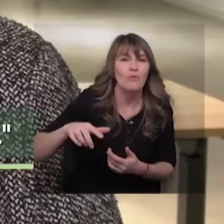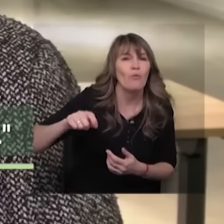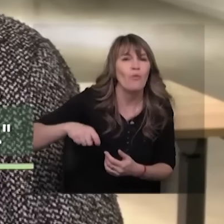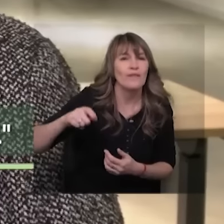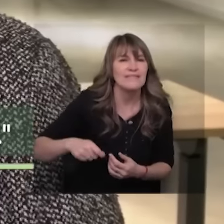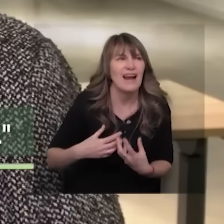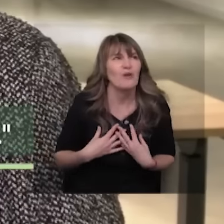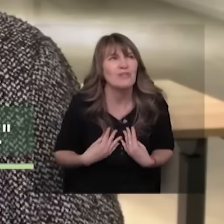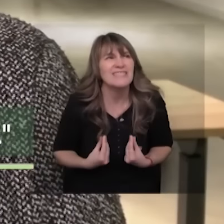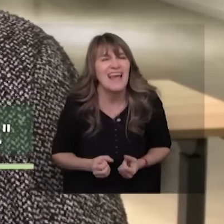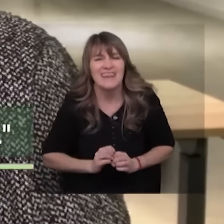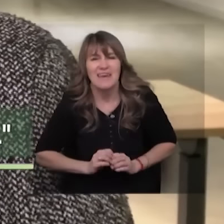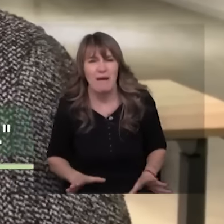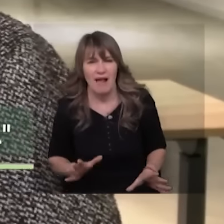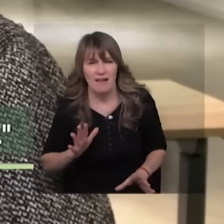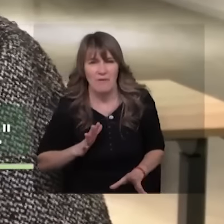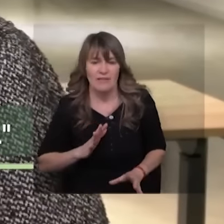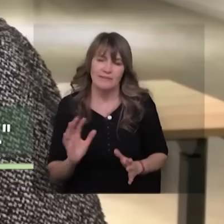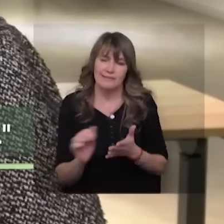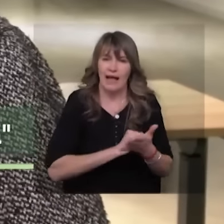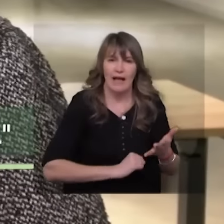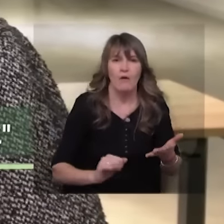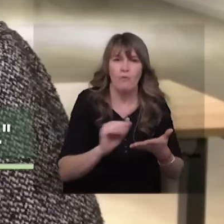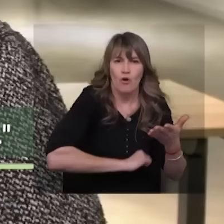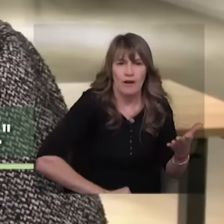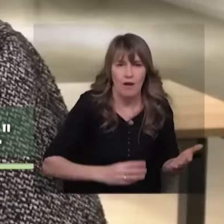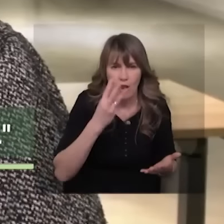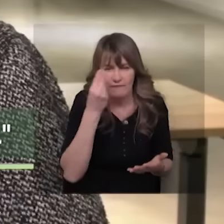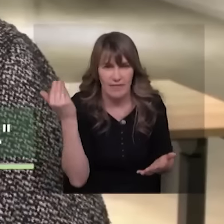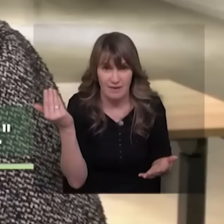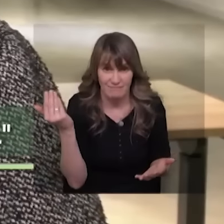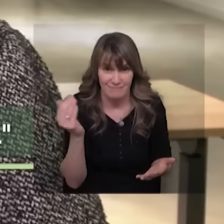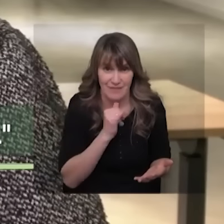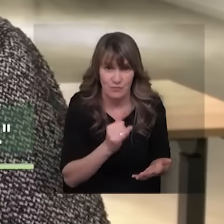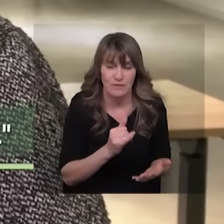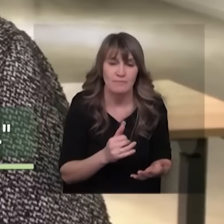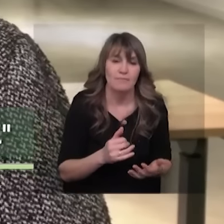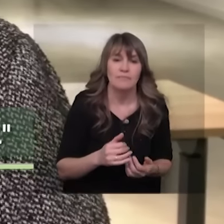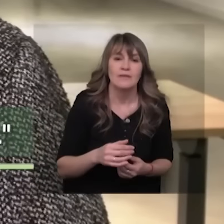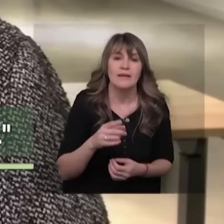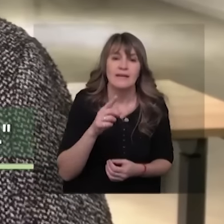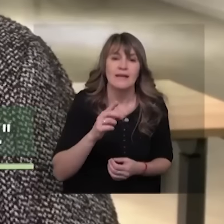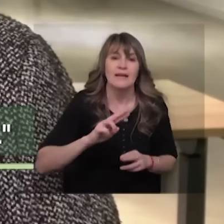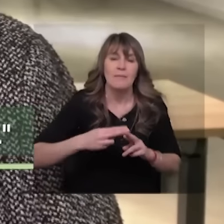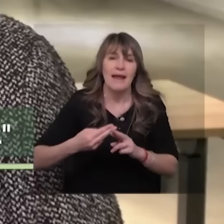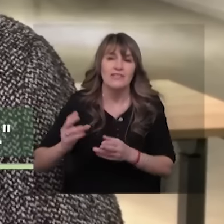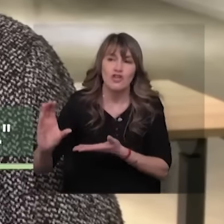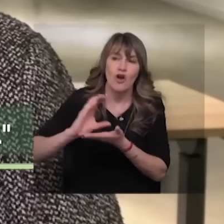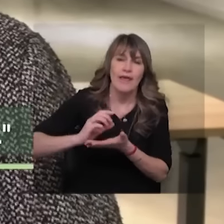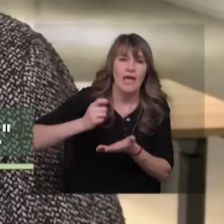tien en común eso y tengo en común Que supongo que ahora lo van a tocar que tiene lo que tiene que ver con la la reparación